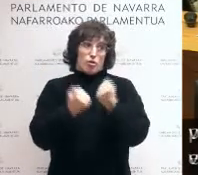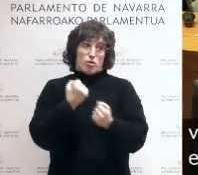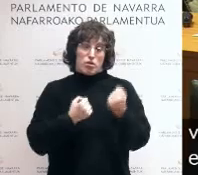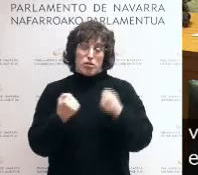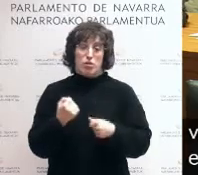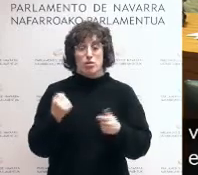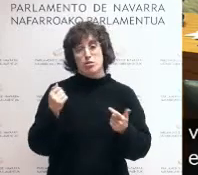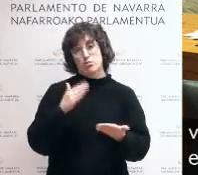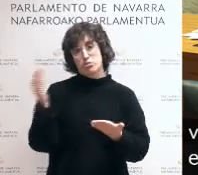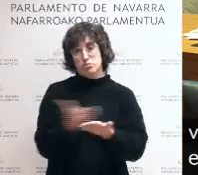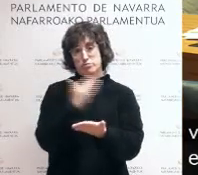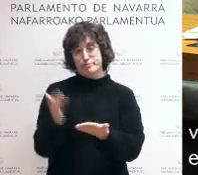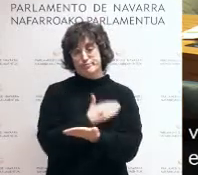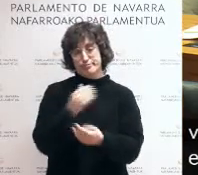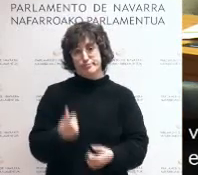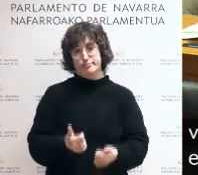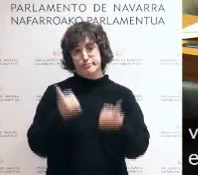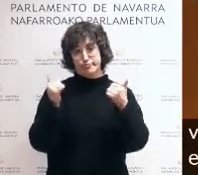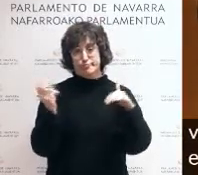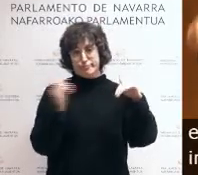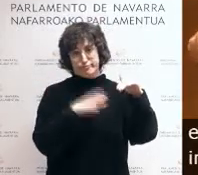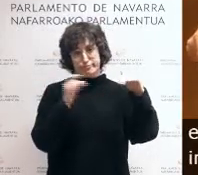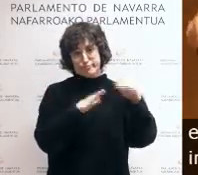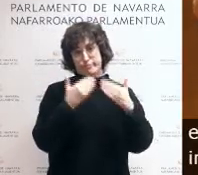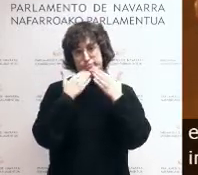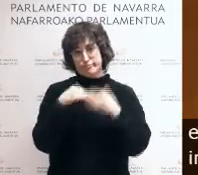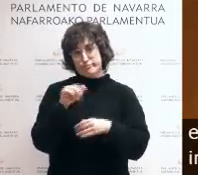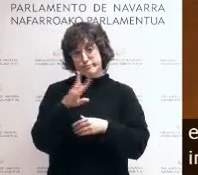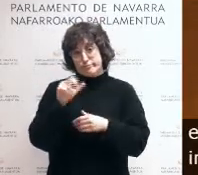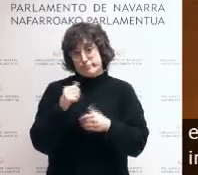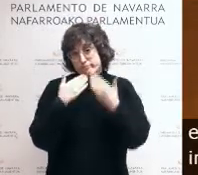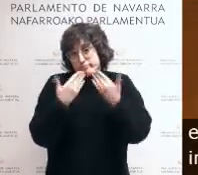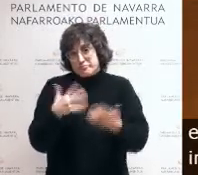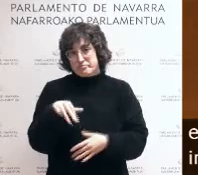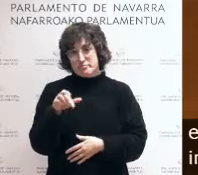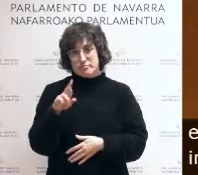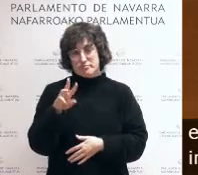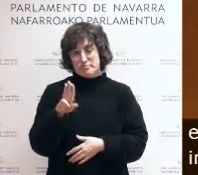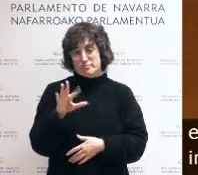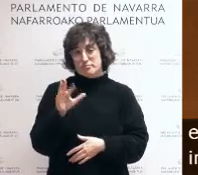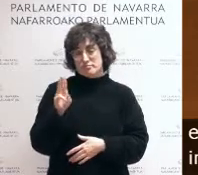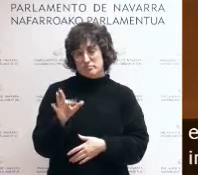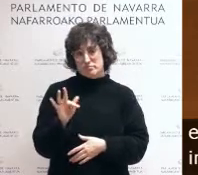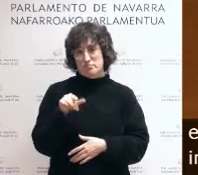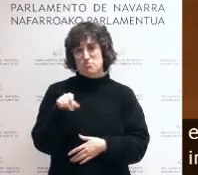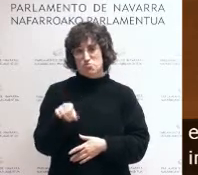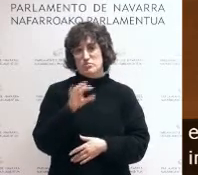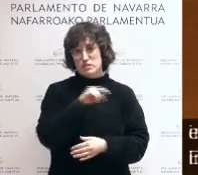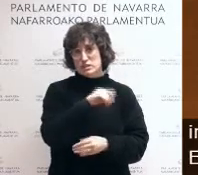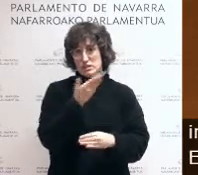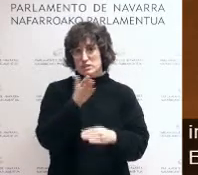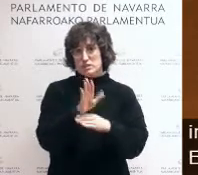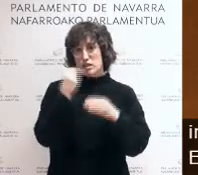más ingresos fiscales, y más ingresos por IVA, y más ingresos por IRPF. Y eso es lo que nos ha enseñado, lo que pasa